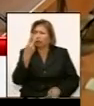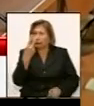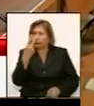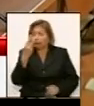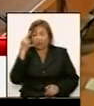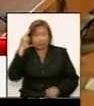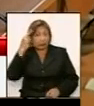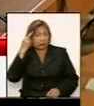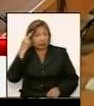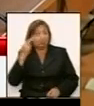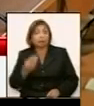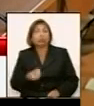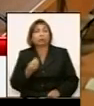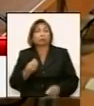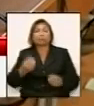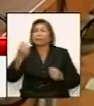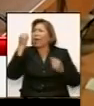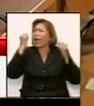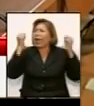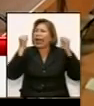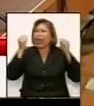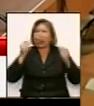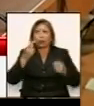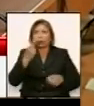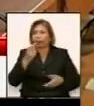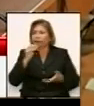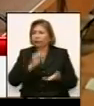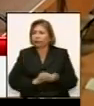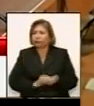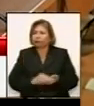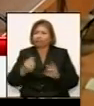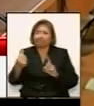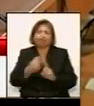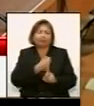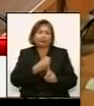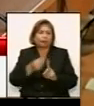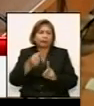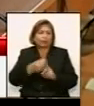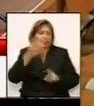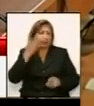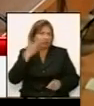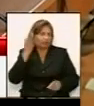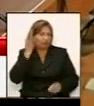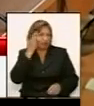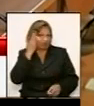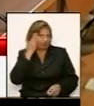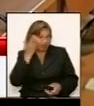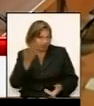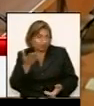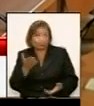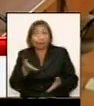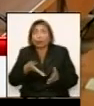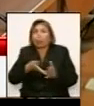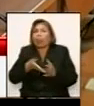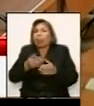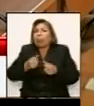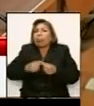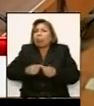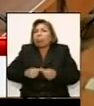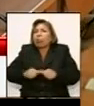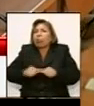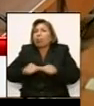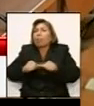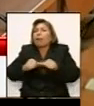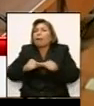Primero, porque es una manifestación más de las violencias de género que ya conocemos. Es parte del continuo de violencia,